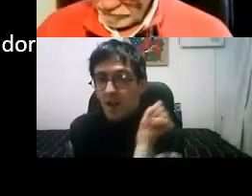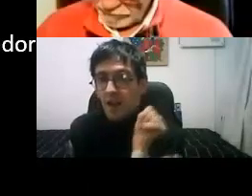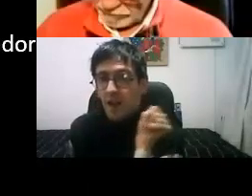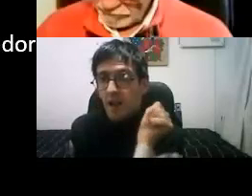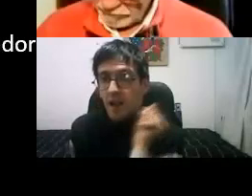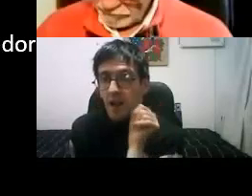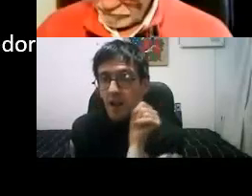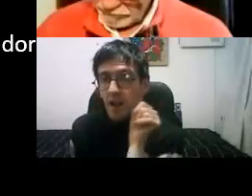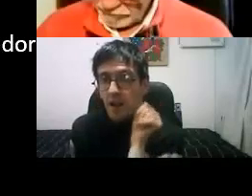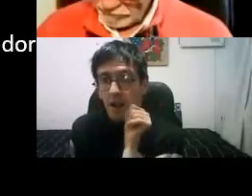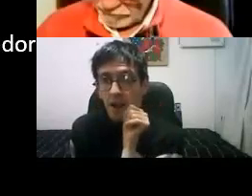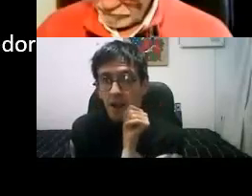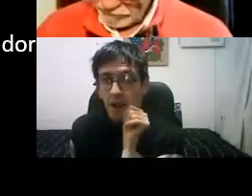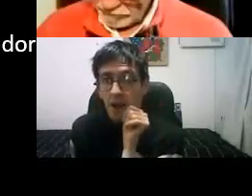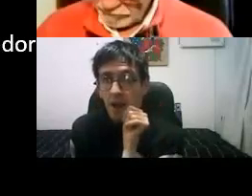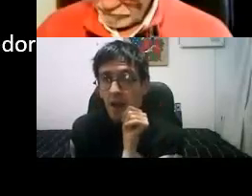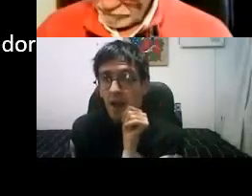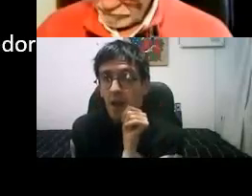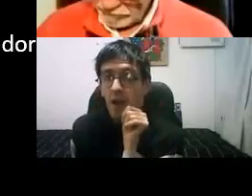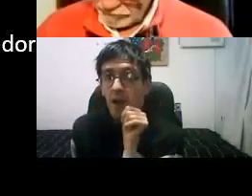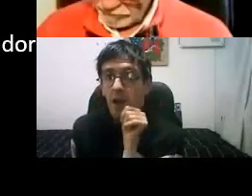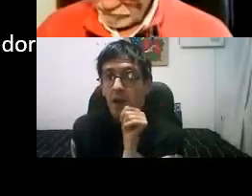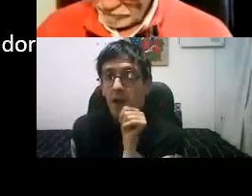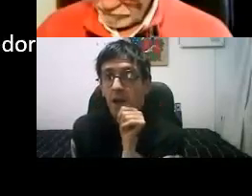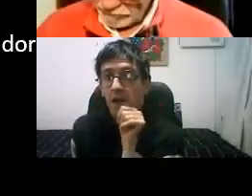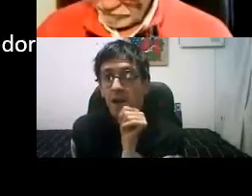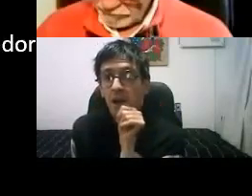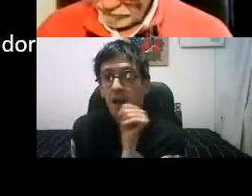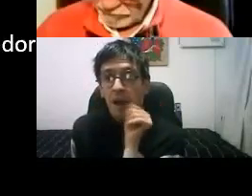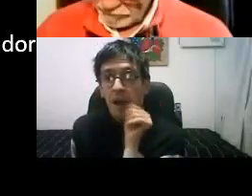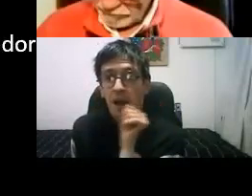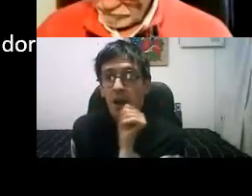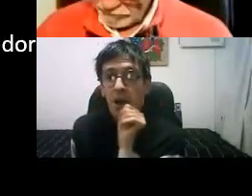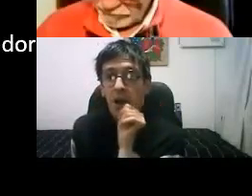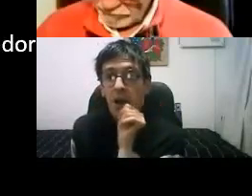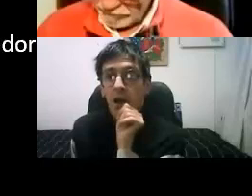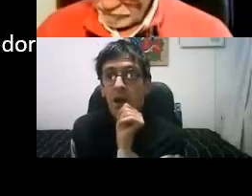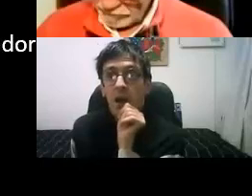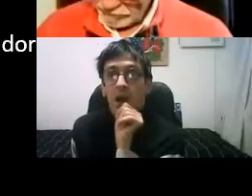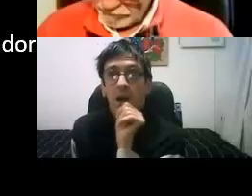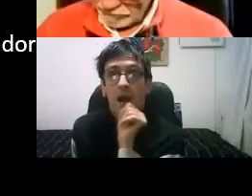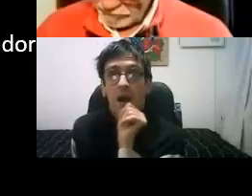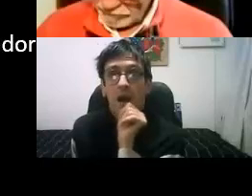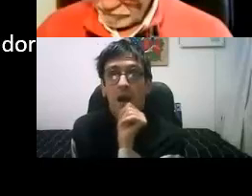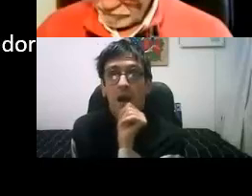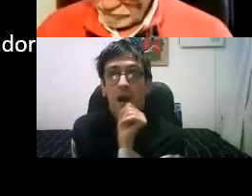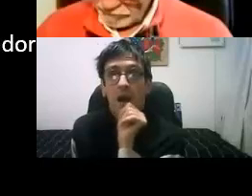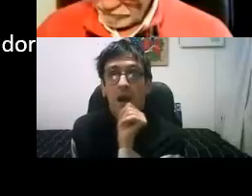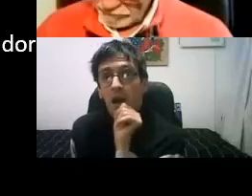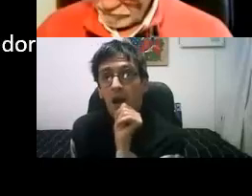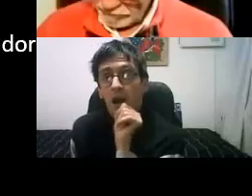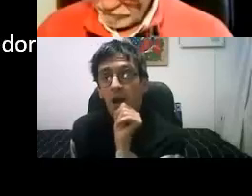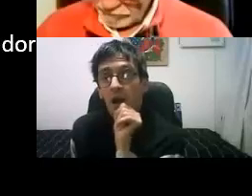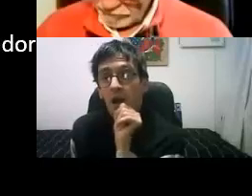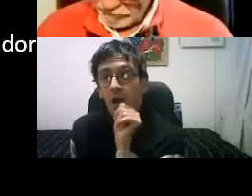ustedes están viendo acá, yo les voy a dejar, como todo esto tiene que ver con las juntas evaluadoras,